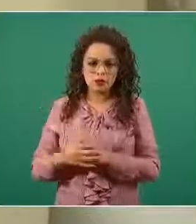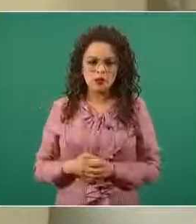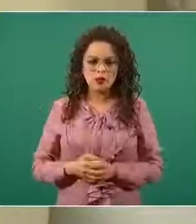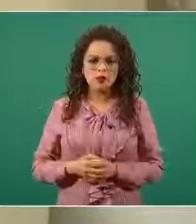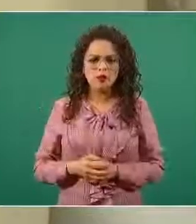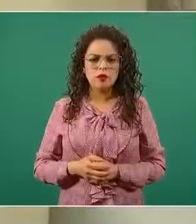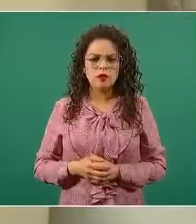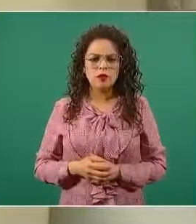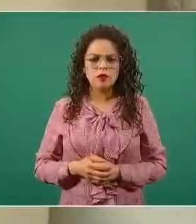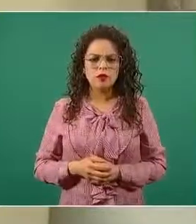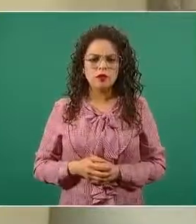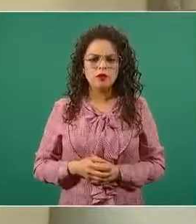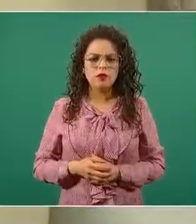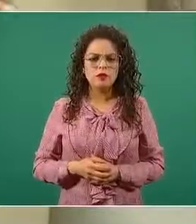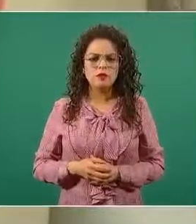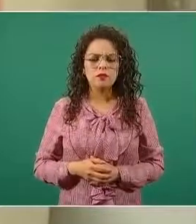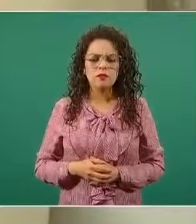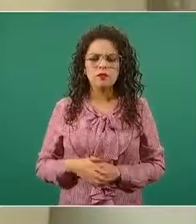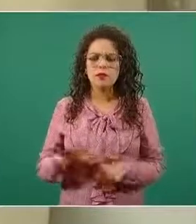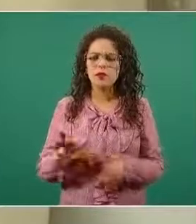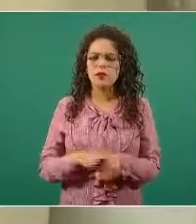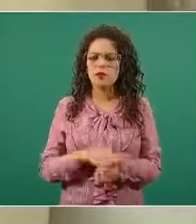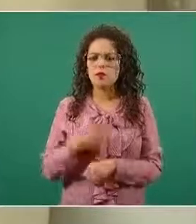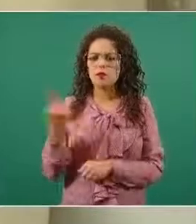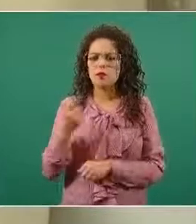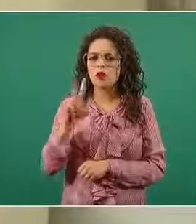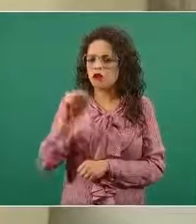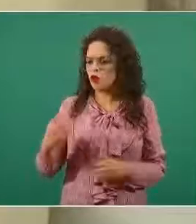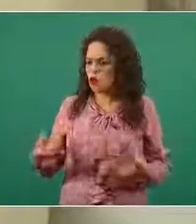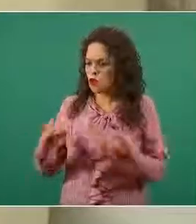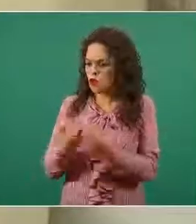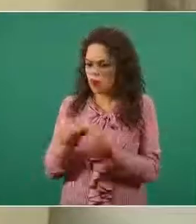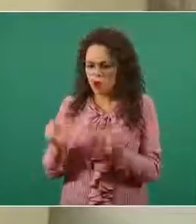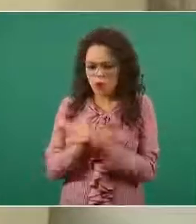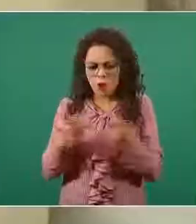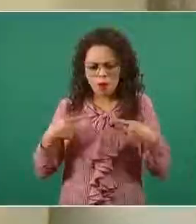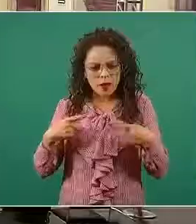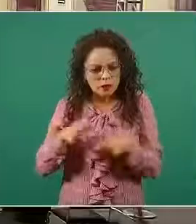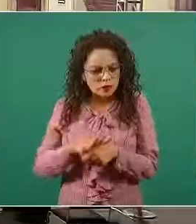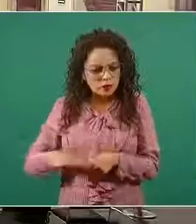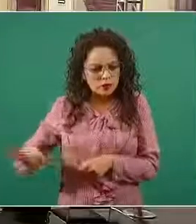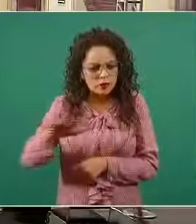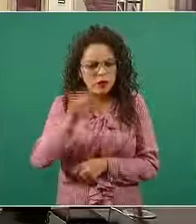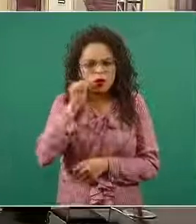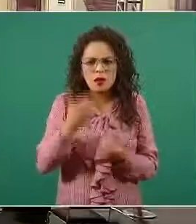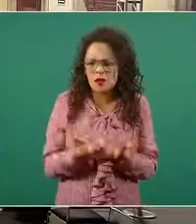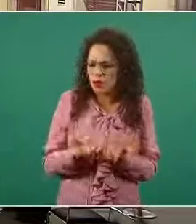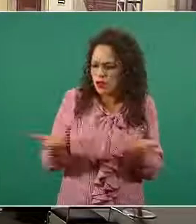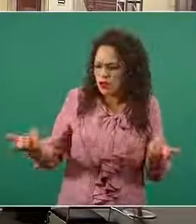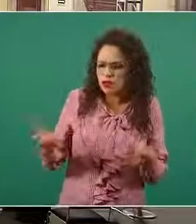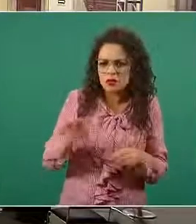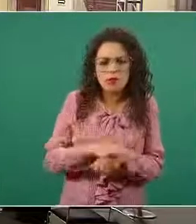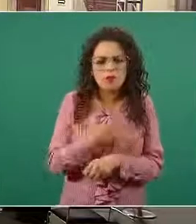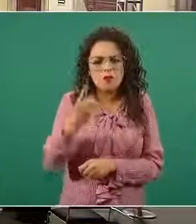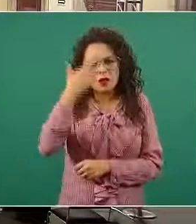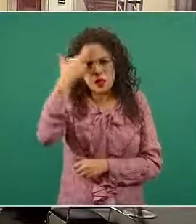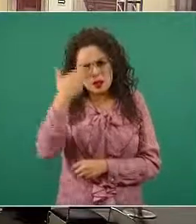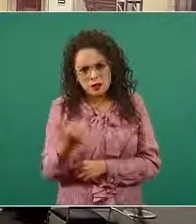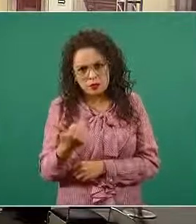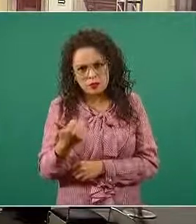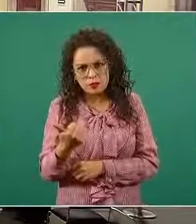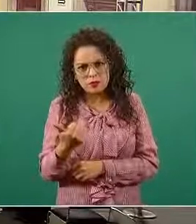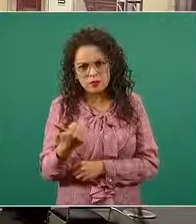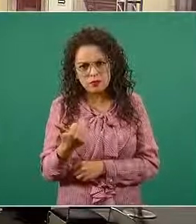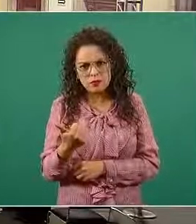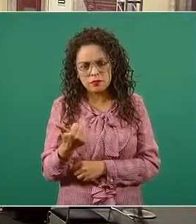les separa del resto de la población? Sabemos que no está recomendada la vacuna en ese sector de la